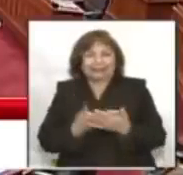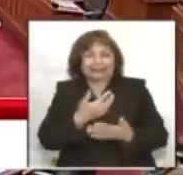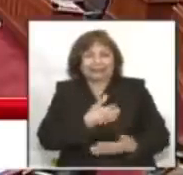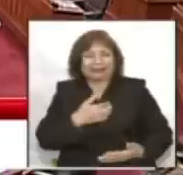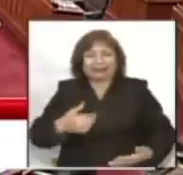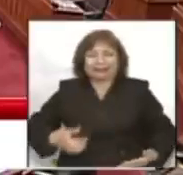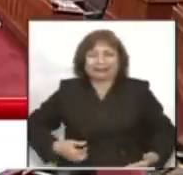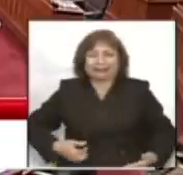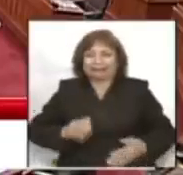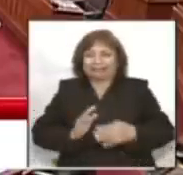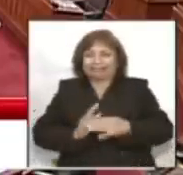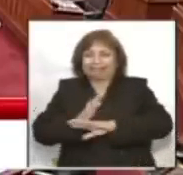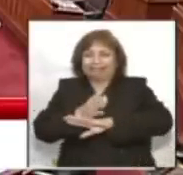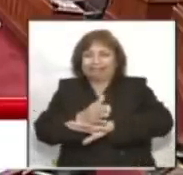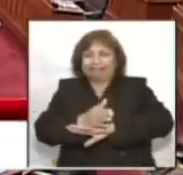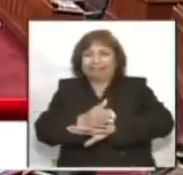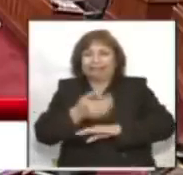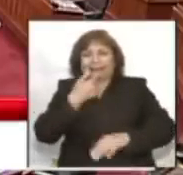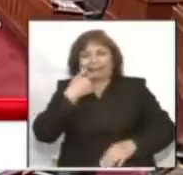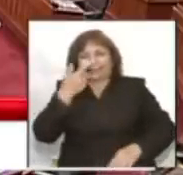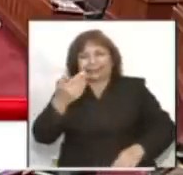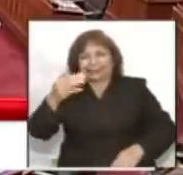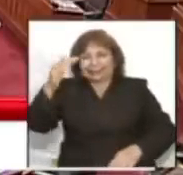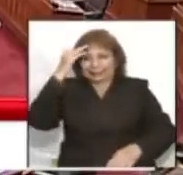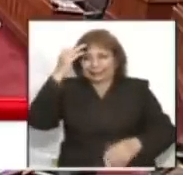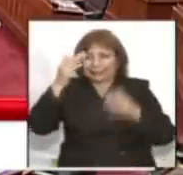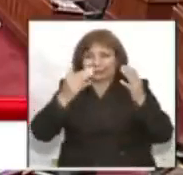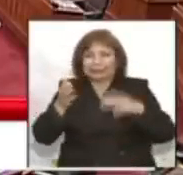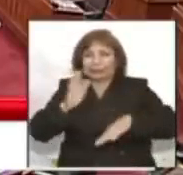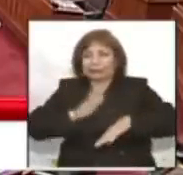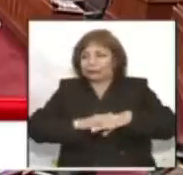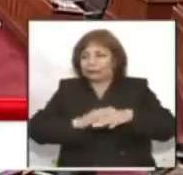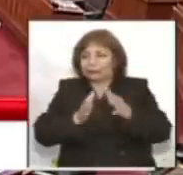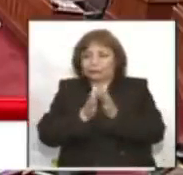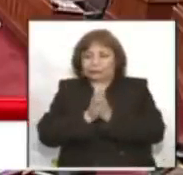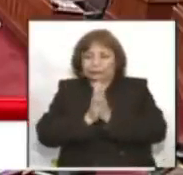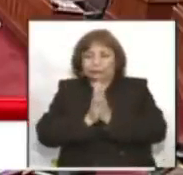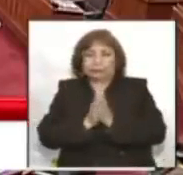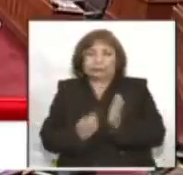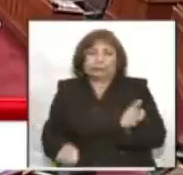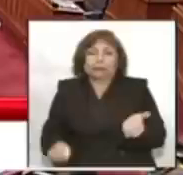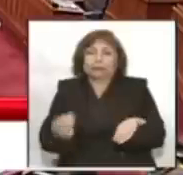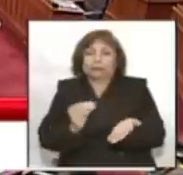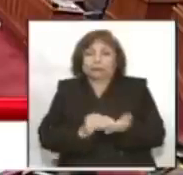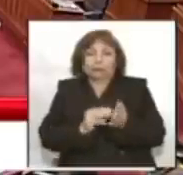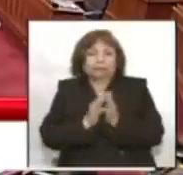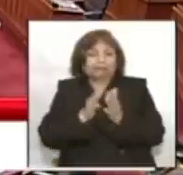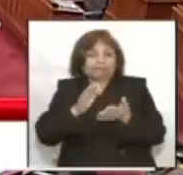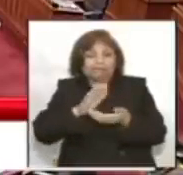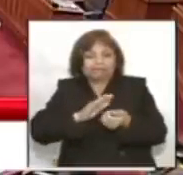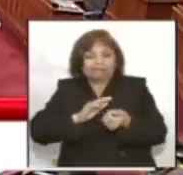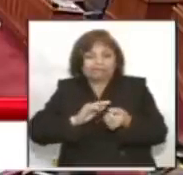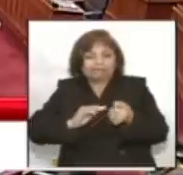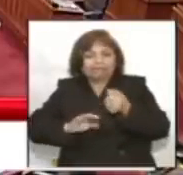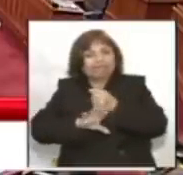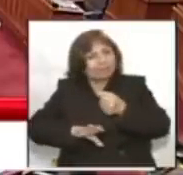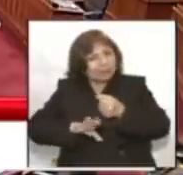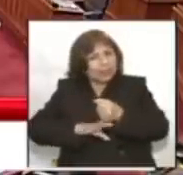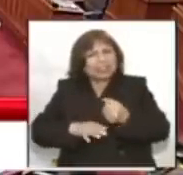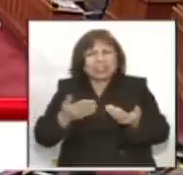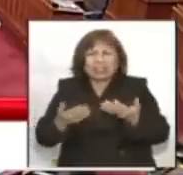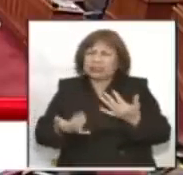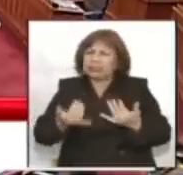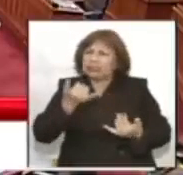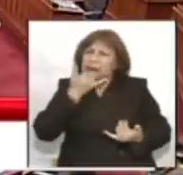contra la usura bancaria ya sabes si quieres estar enterado de las últimas novedades suscríbete al canal activa la campanita déjame tu